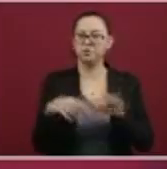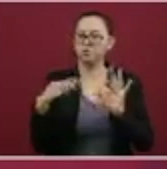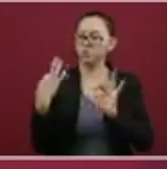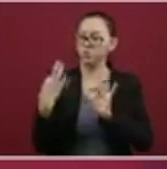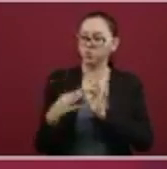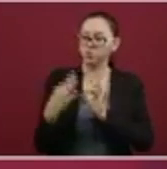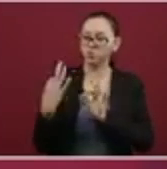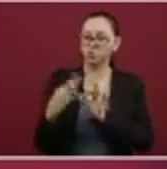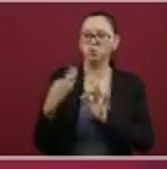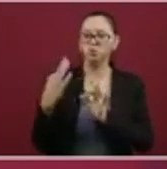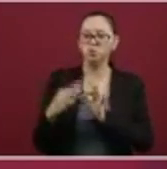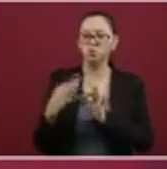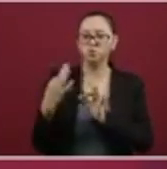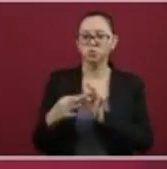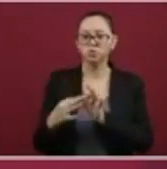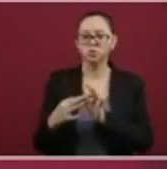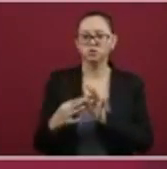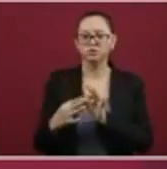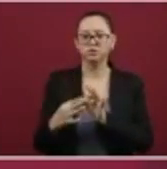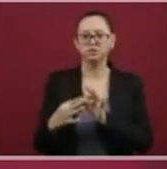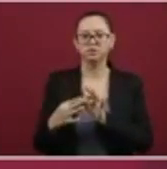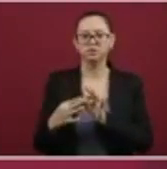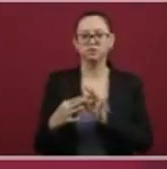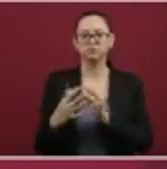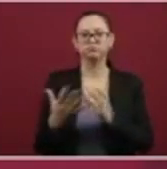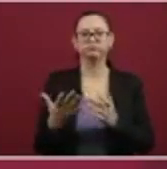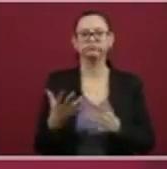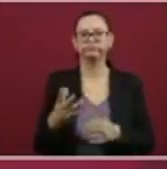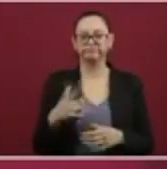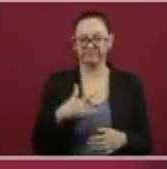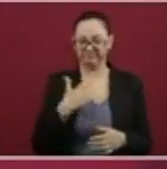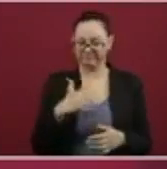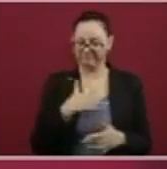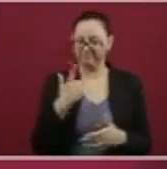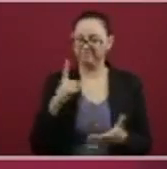eficiente, con convicciones,